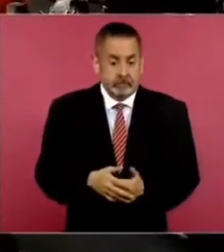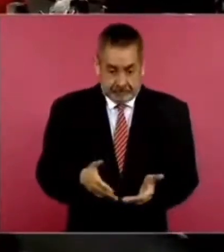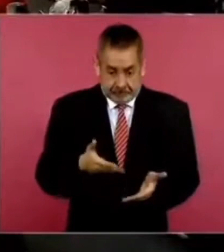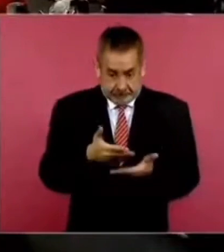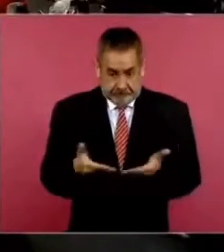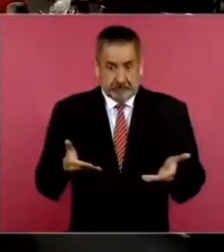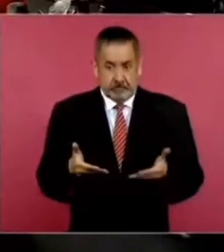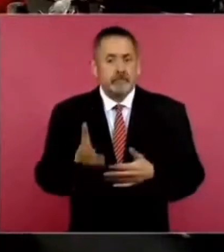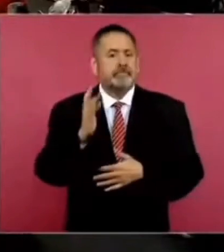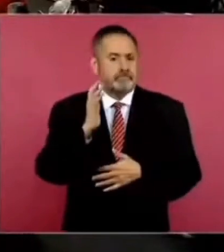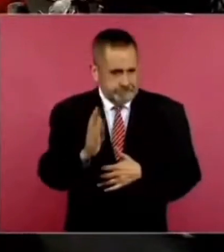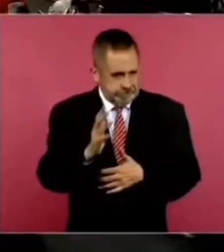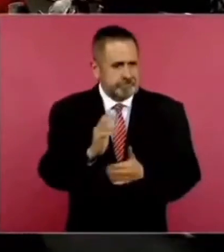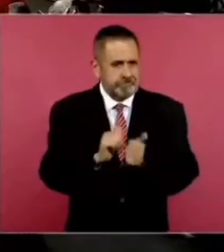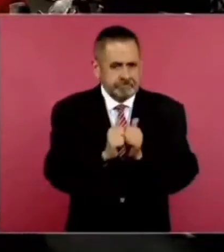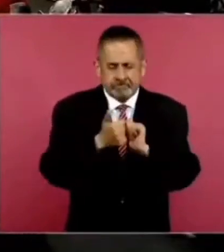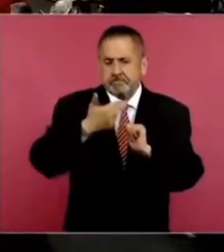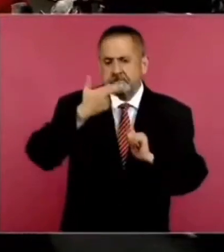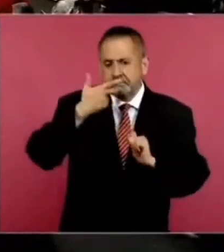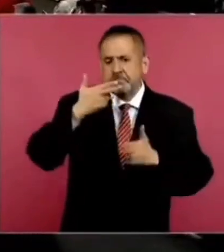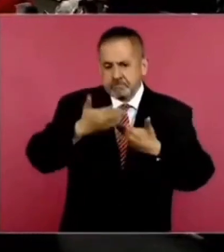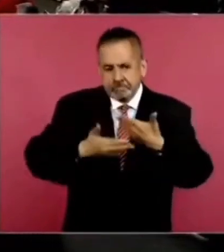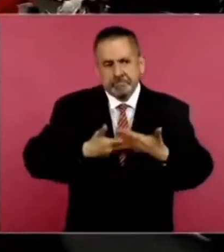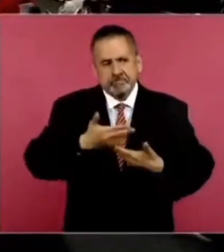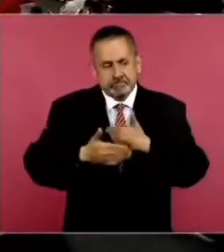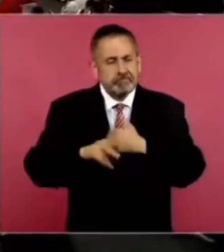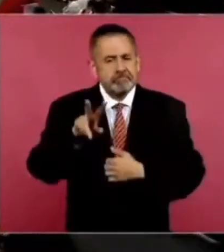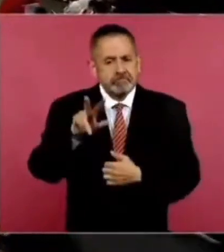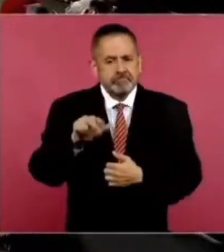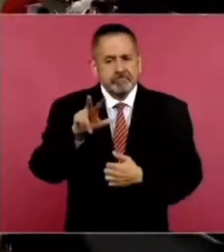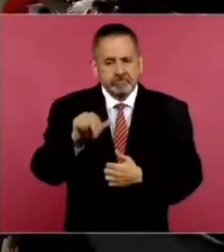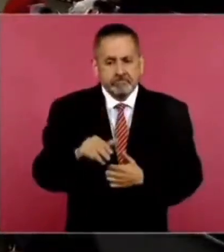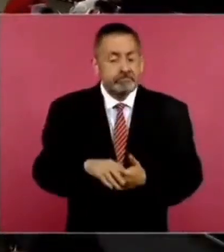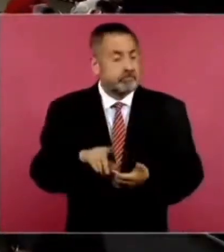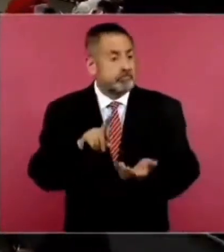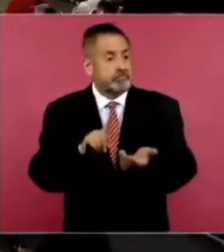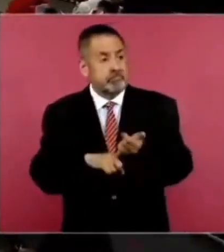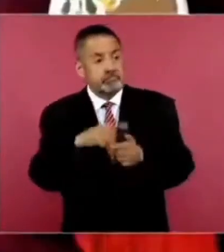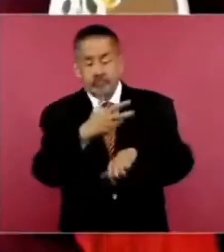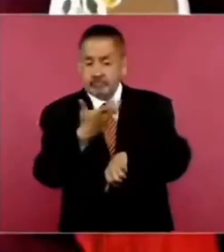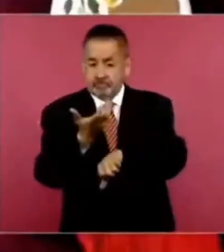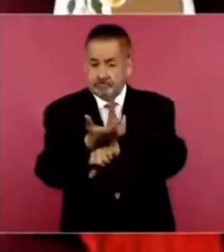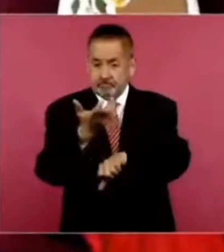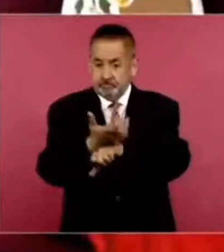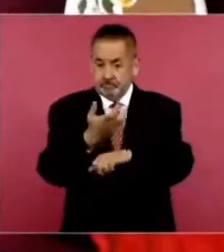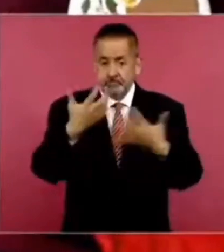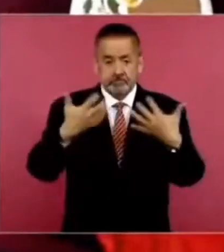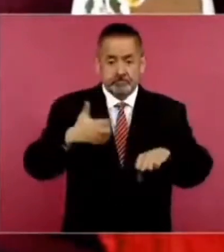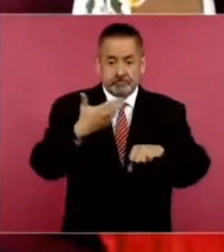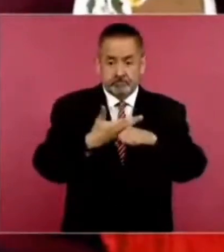está cosechando. Claro, los empresarios estadounidenses